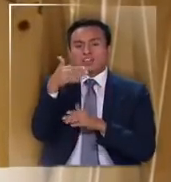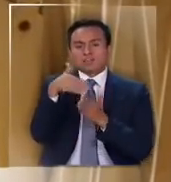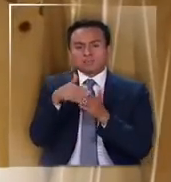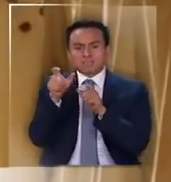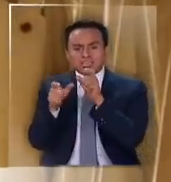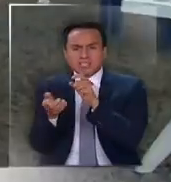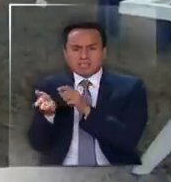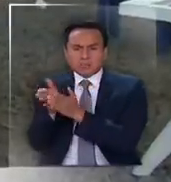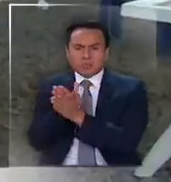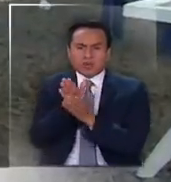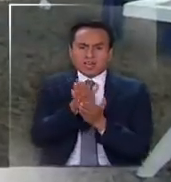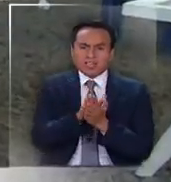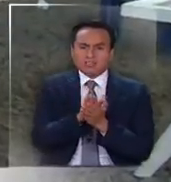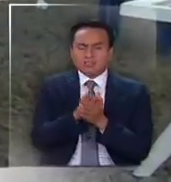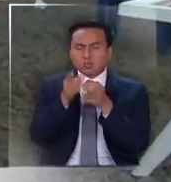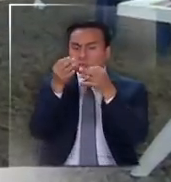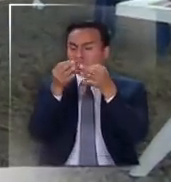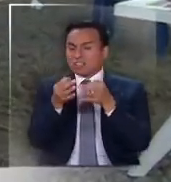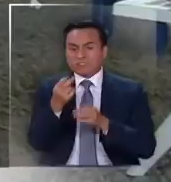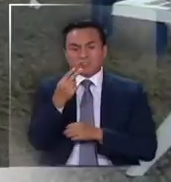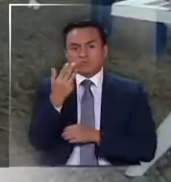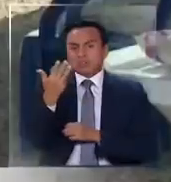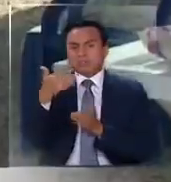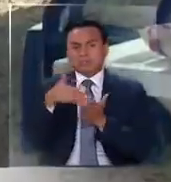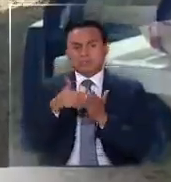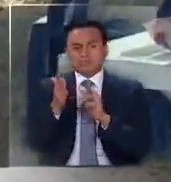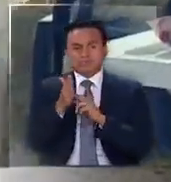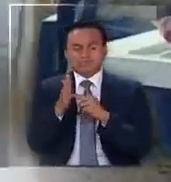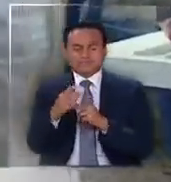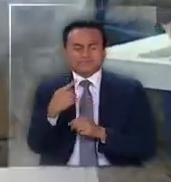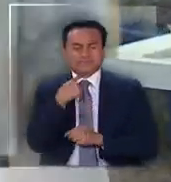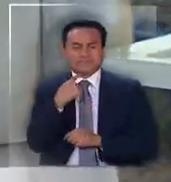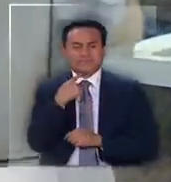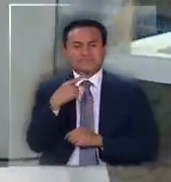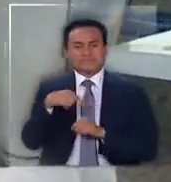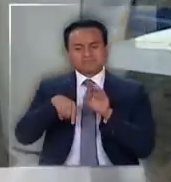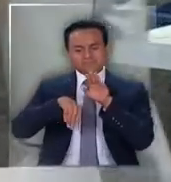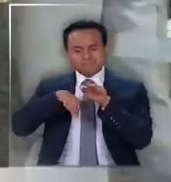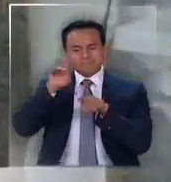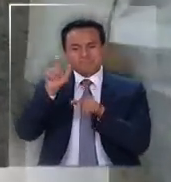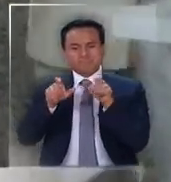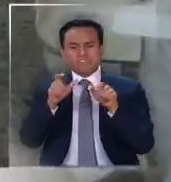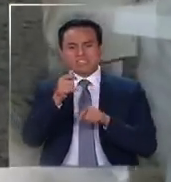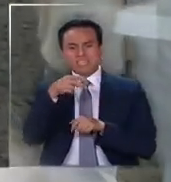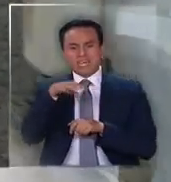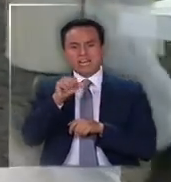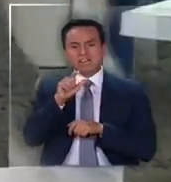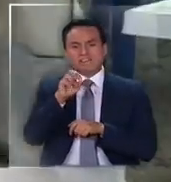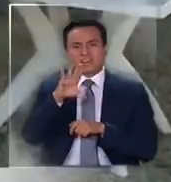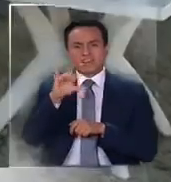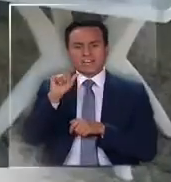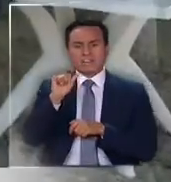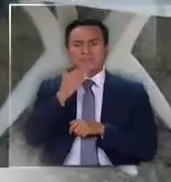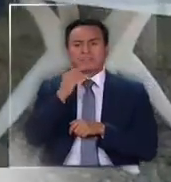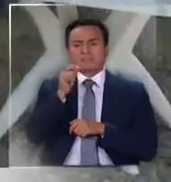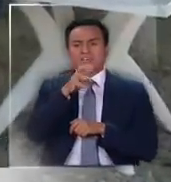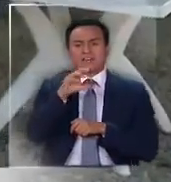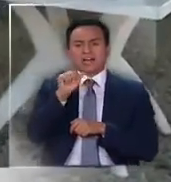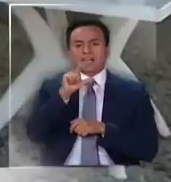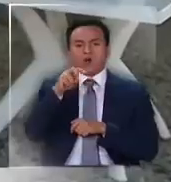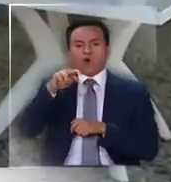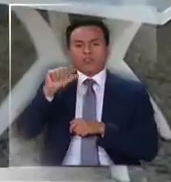11.000 muertos de un total de 29.000 casos, en su gran mayoría en Guinea, Liberia y Sierra